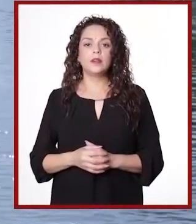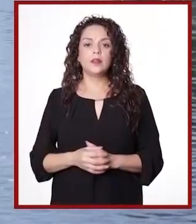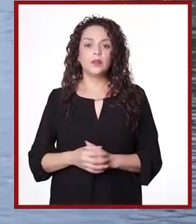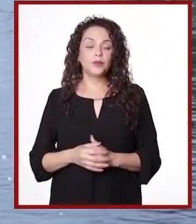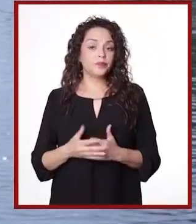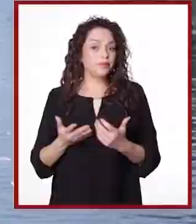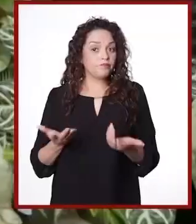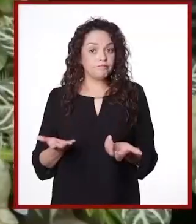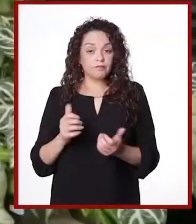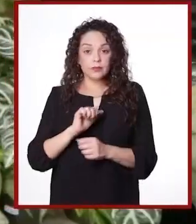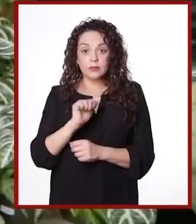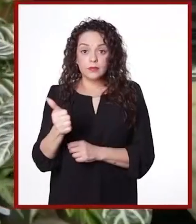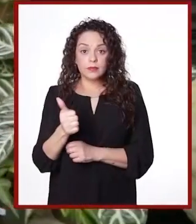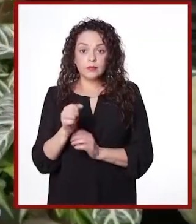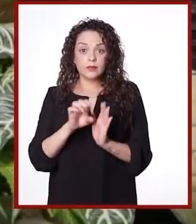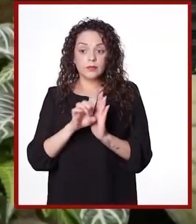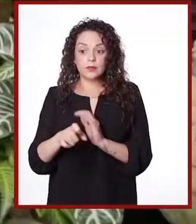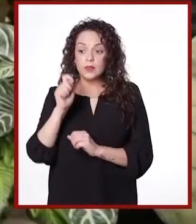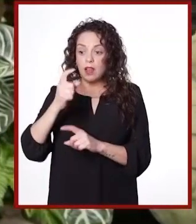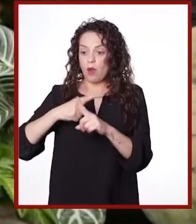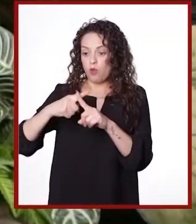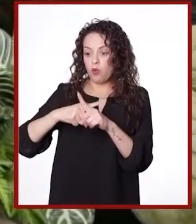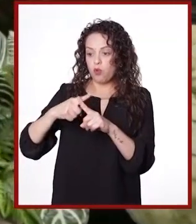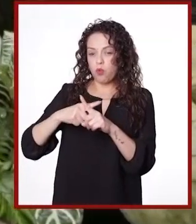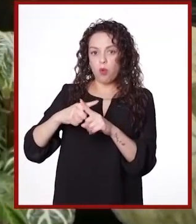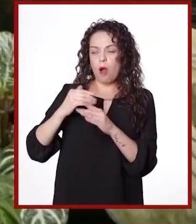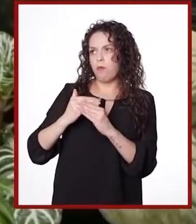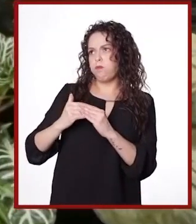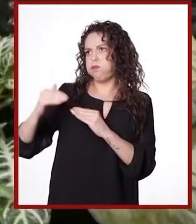de temperaturas extremas,